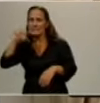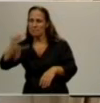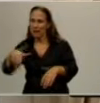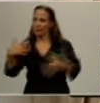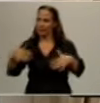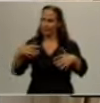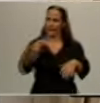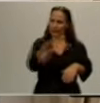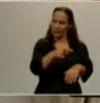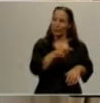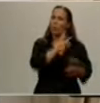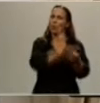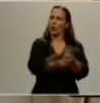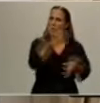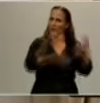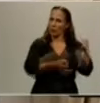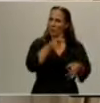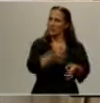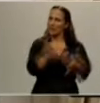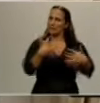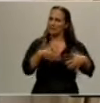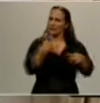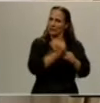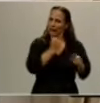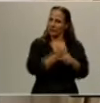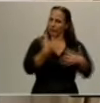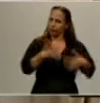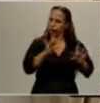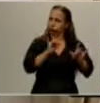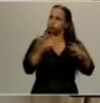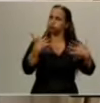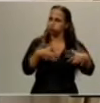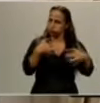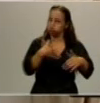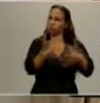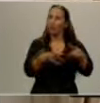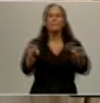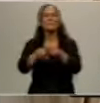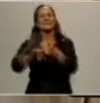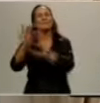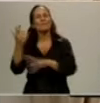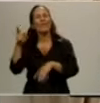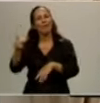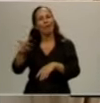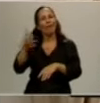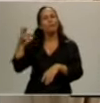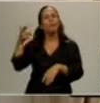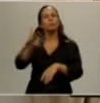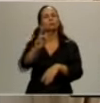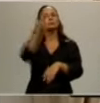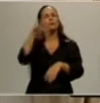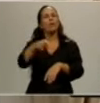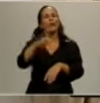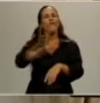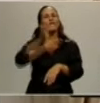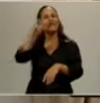un gran desafío, como lo tuvo cuando se produjo el asesinato de Mariano Ferreira, demostrar